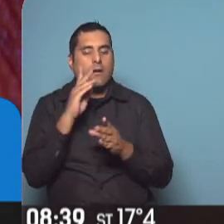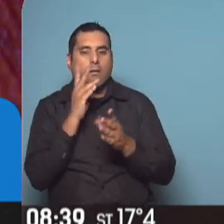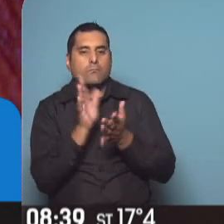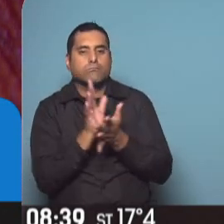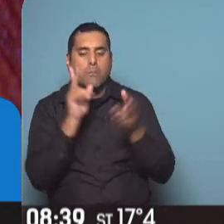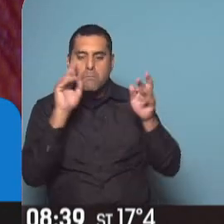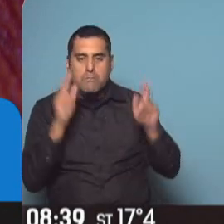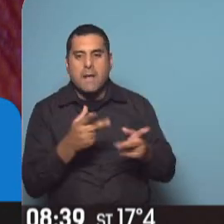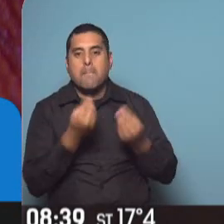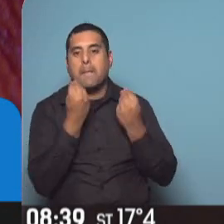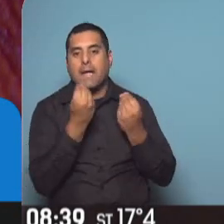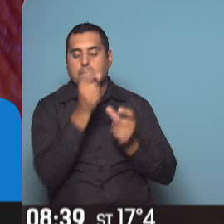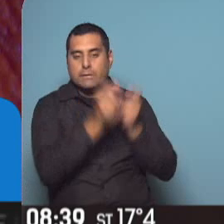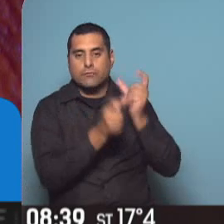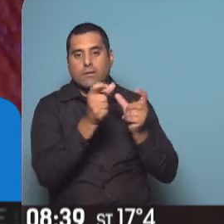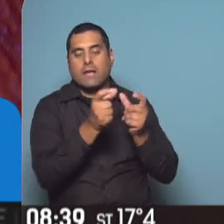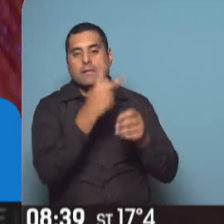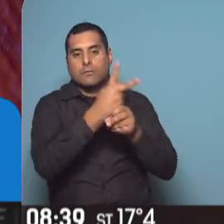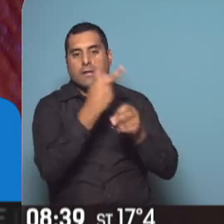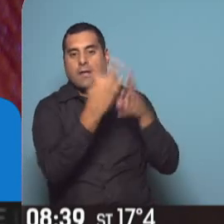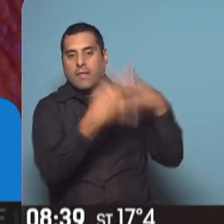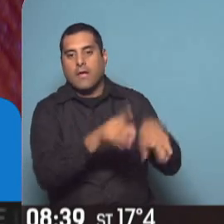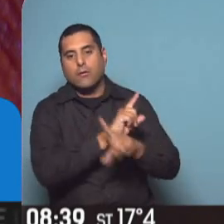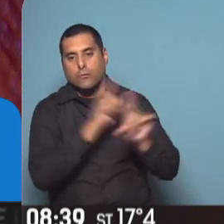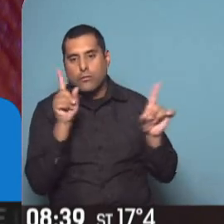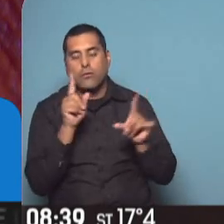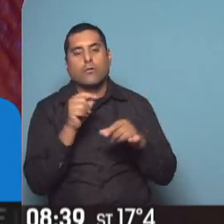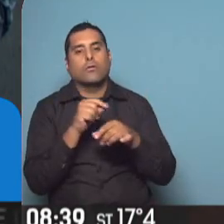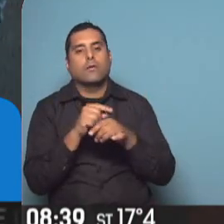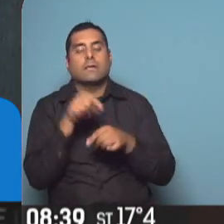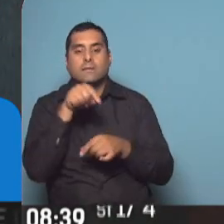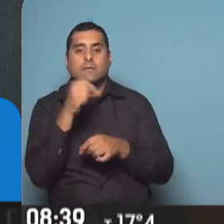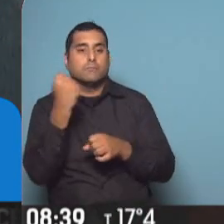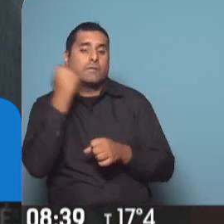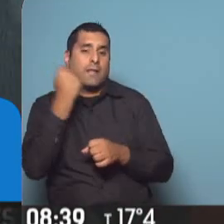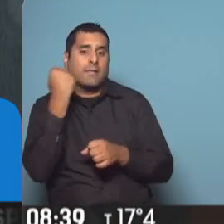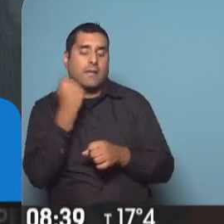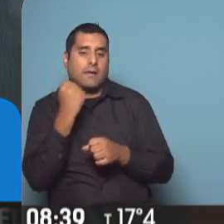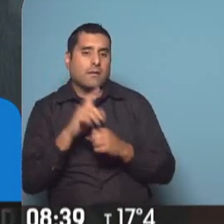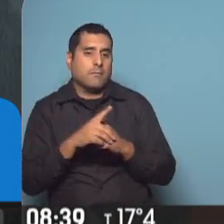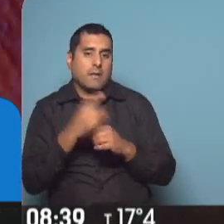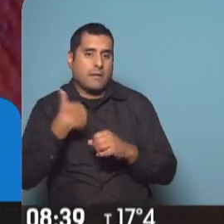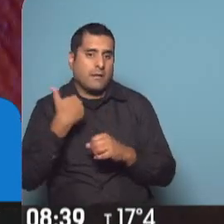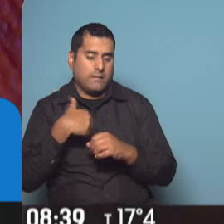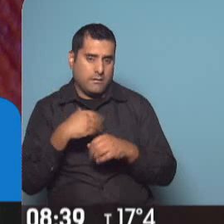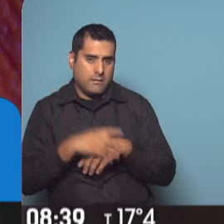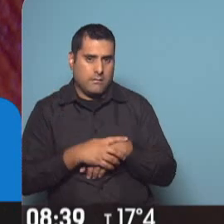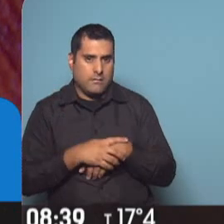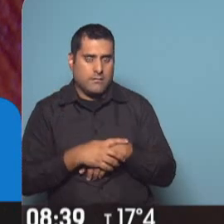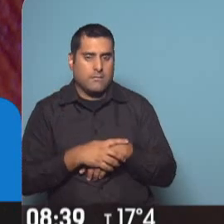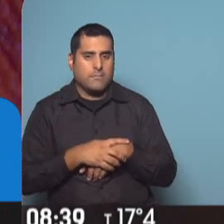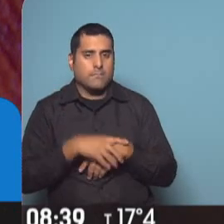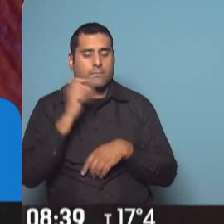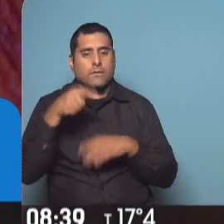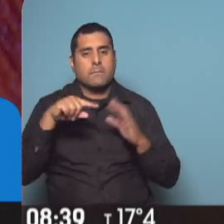la argentina termina mal con estos todos estos primordiales es la columna vertebral del futuro de argentina sin embargo argentina de que la